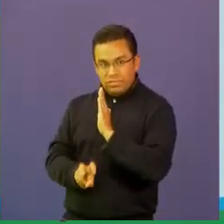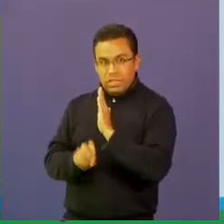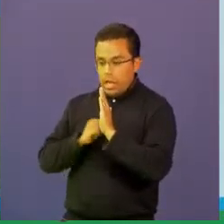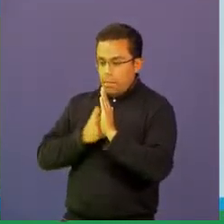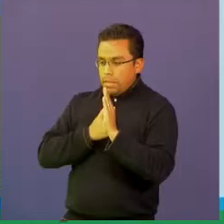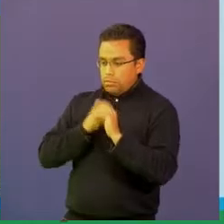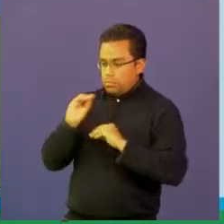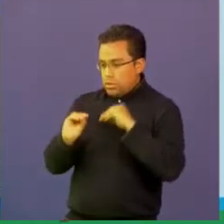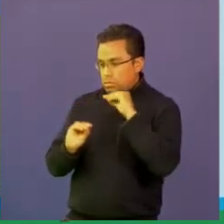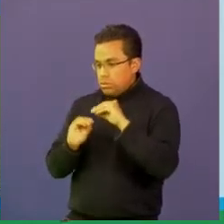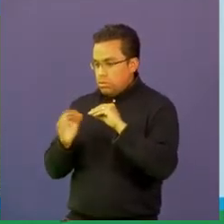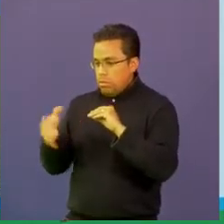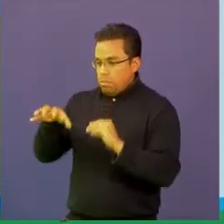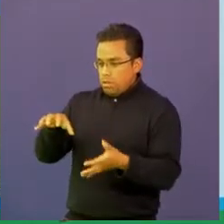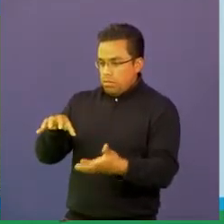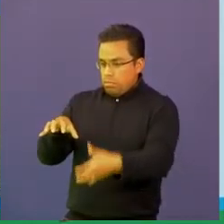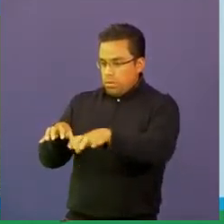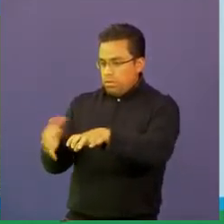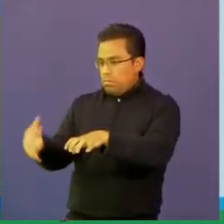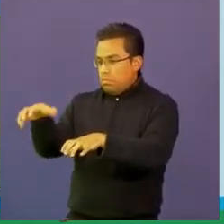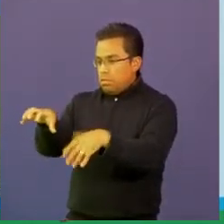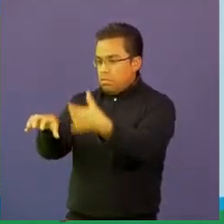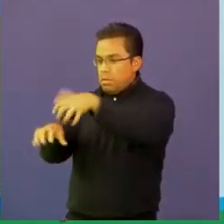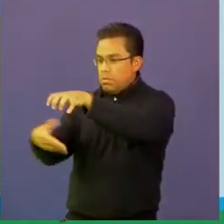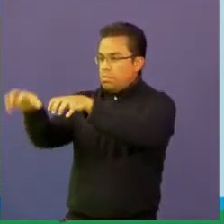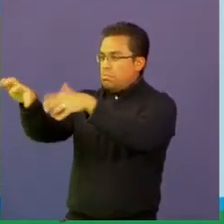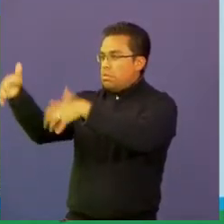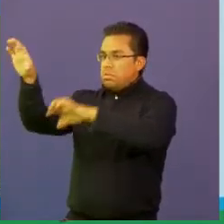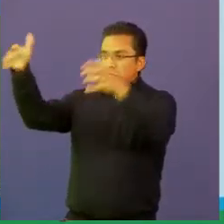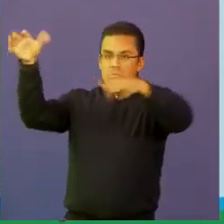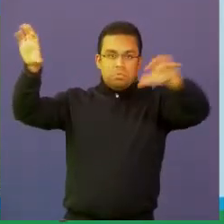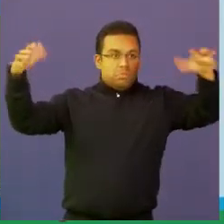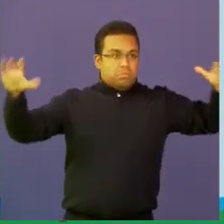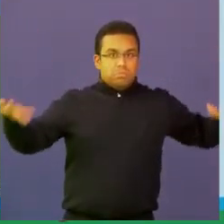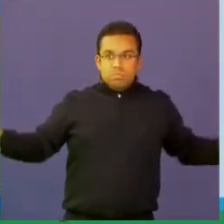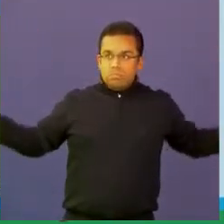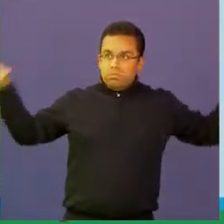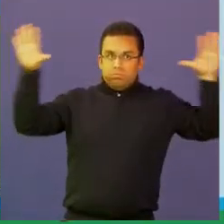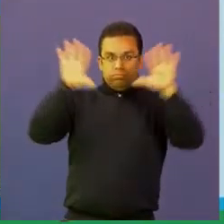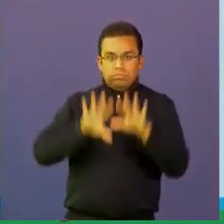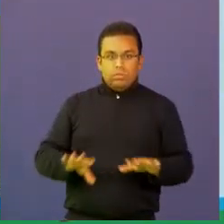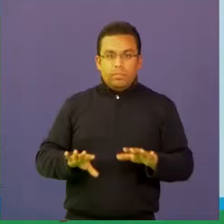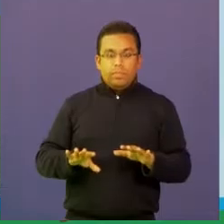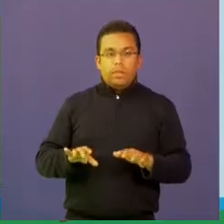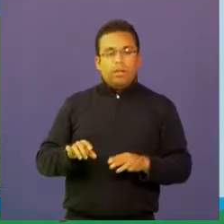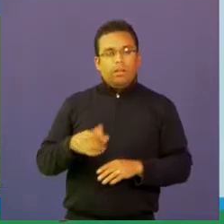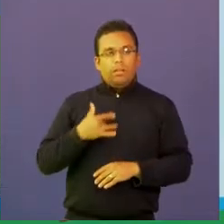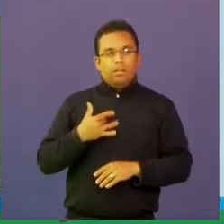su escuela. Esa fue la primera experiencia en la que Jennifer junto a sus estudiantes se animó,